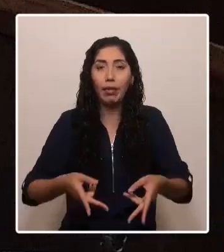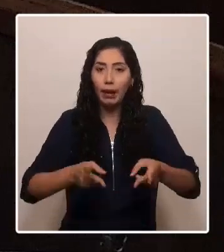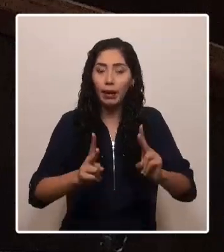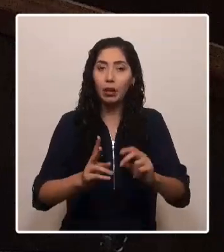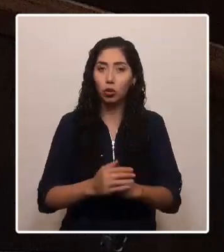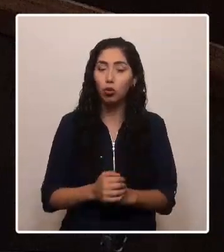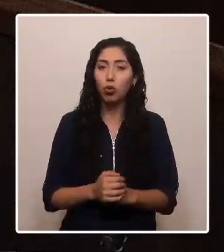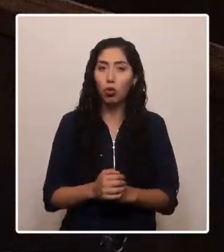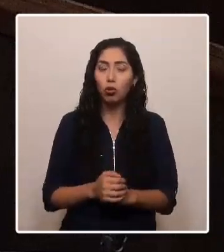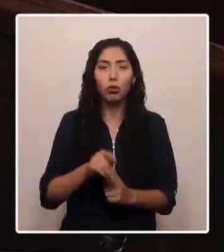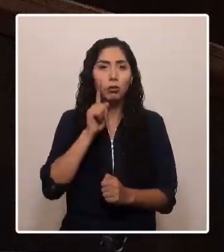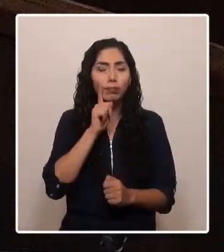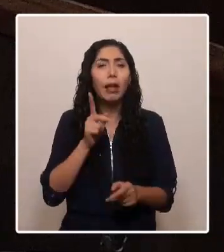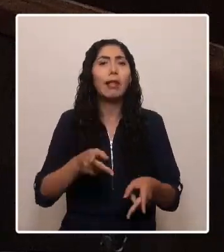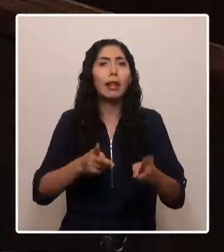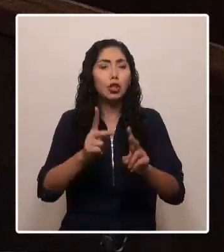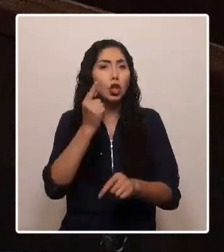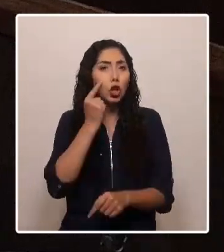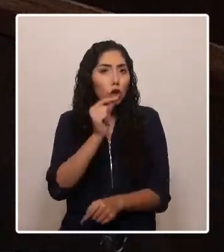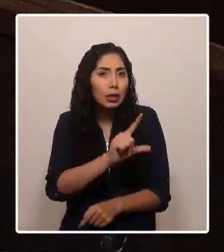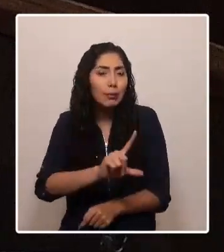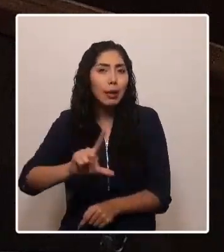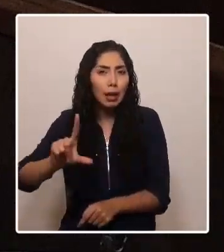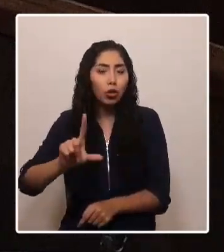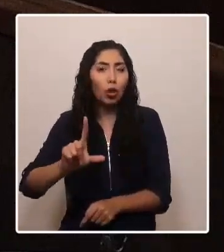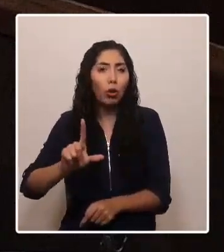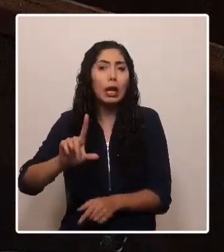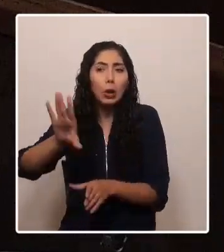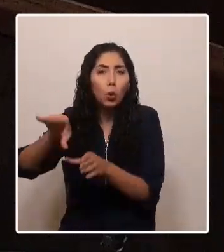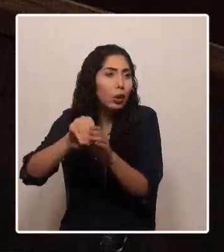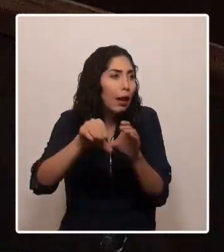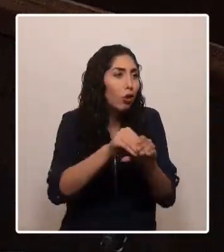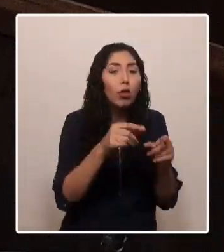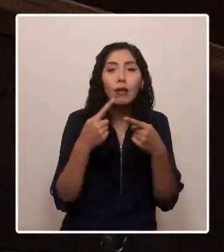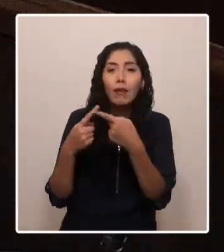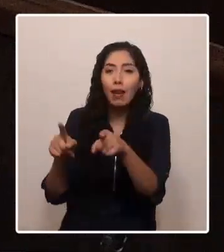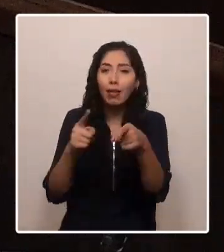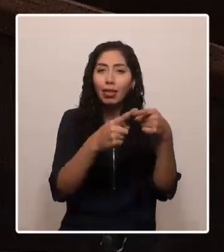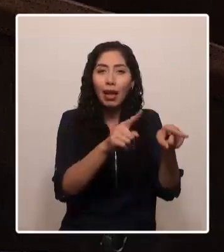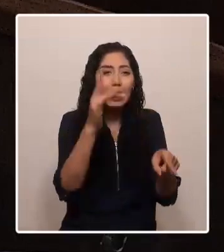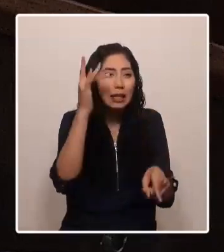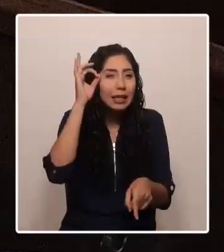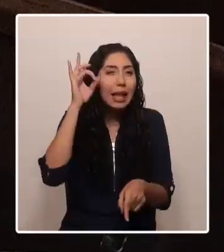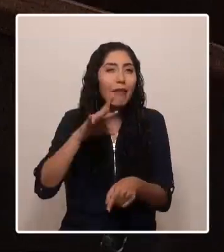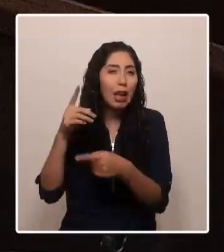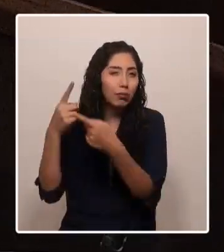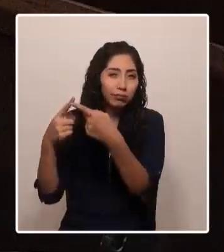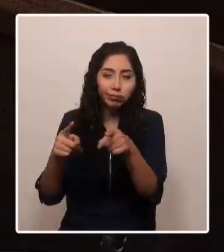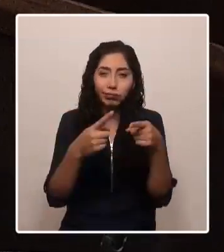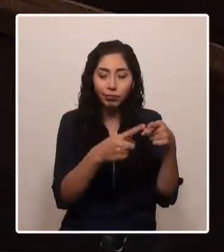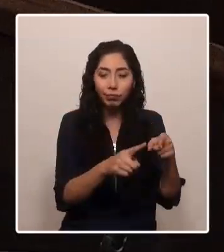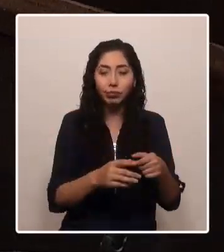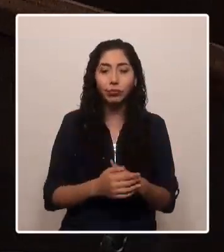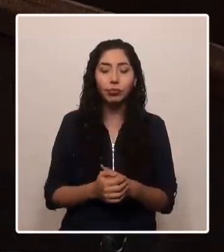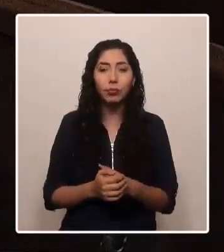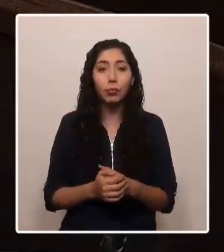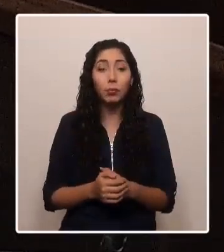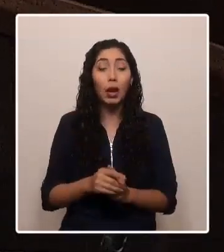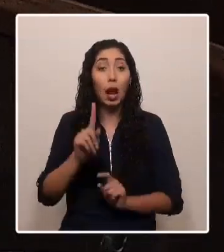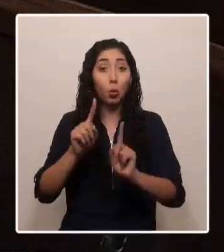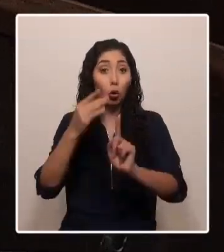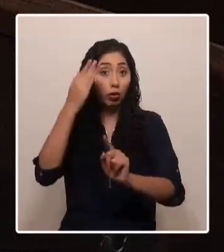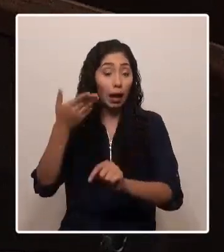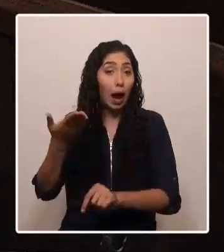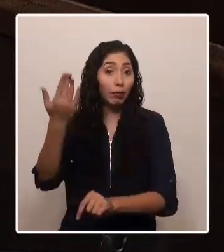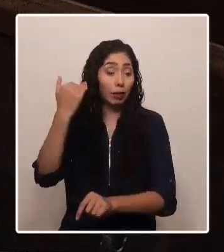los conocimientos, incluyendo distintos saberes. Reflexionemos sobre una investigación. Hace unos días fue publicado por la plataforma